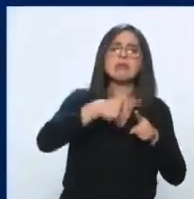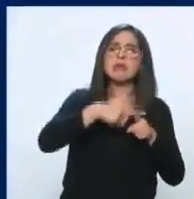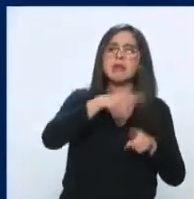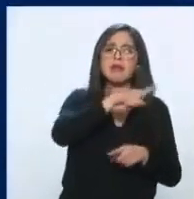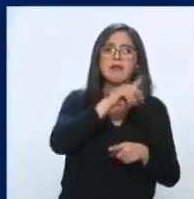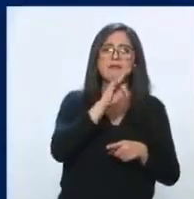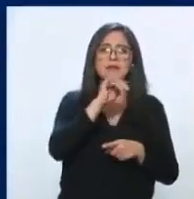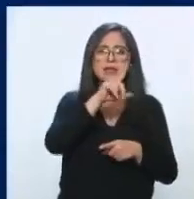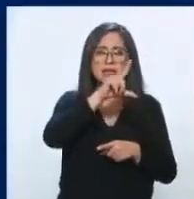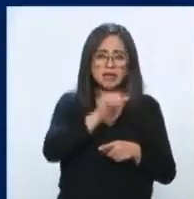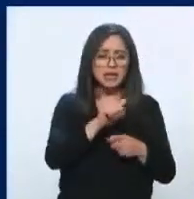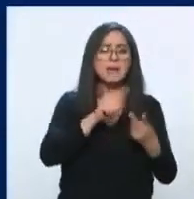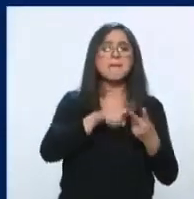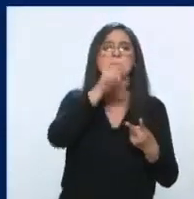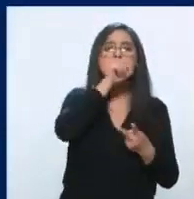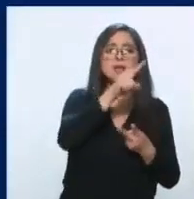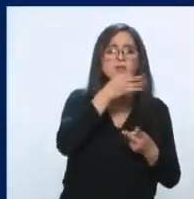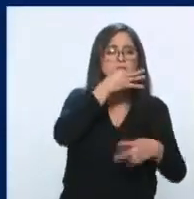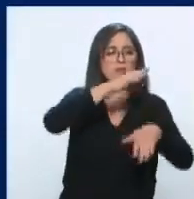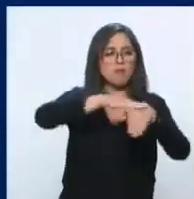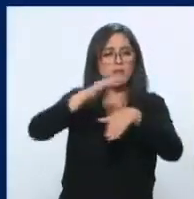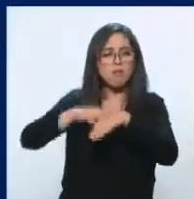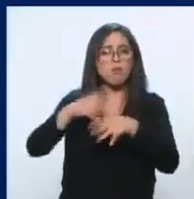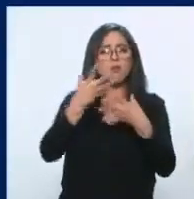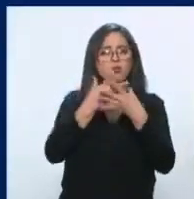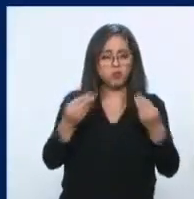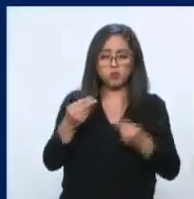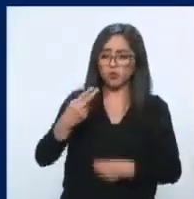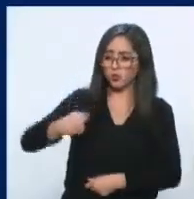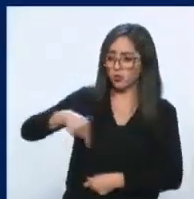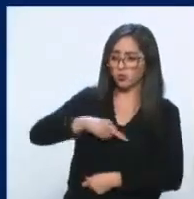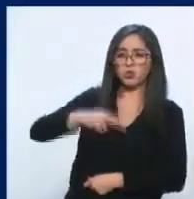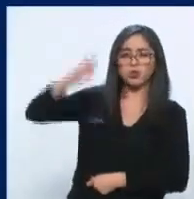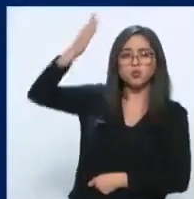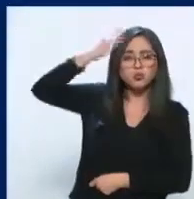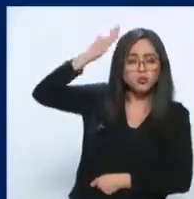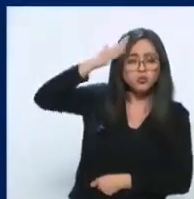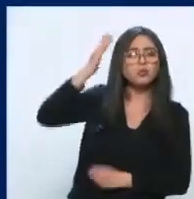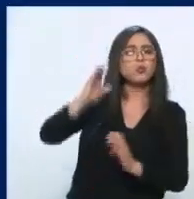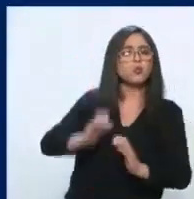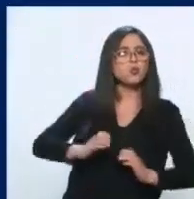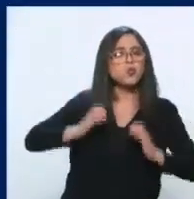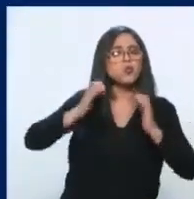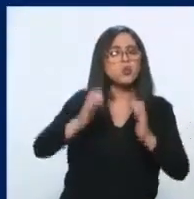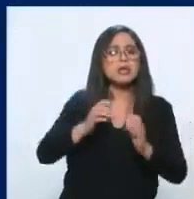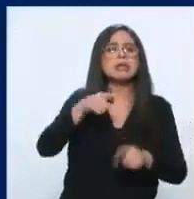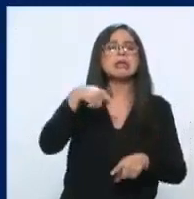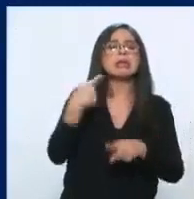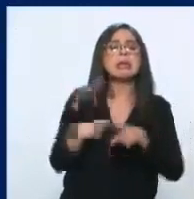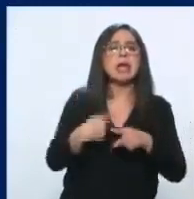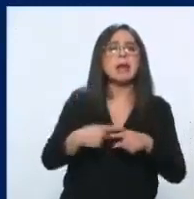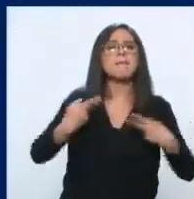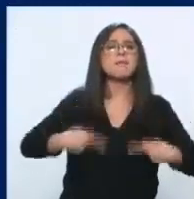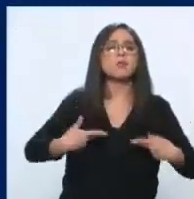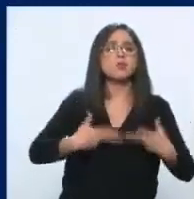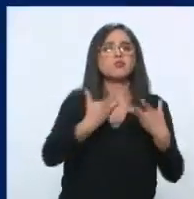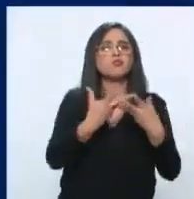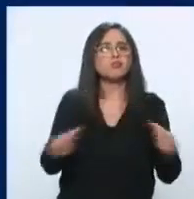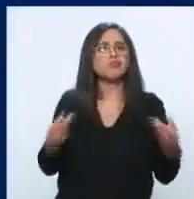fiscalías y de los reportes de desaparición. Por eso somos muy cuidadosos en hablar de personas reportadas como desaparecidas, no